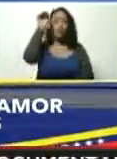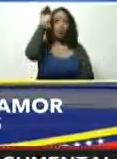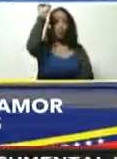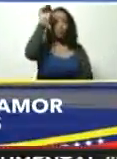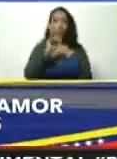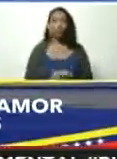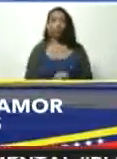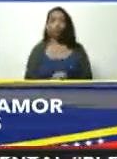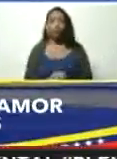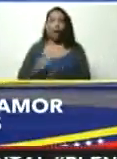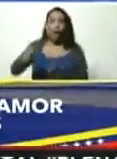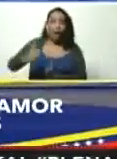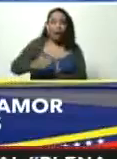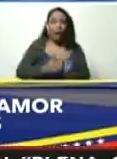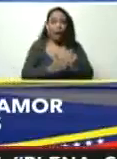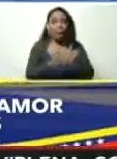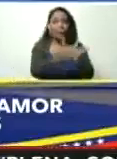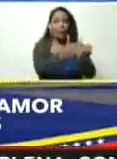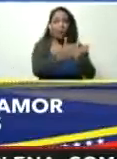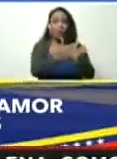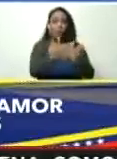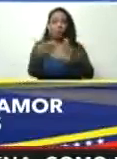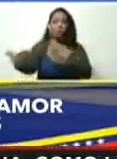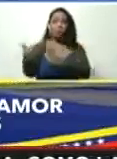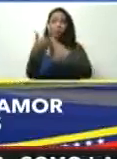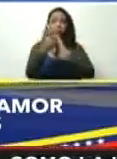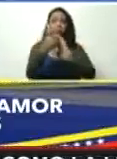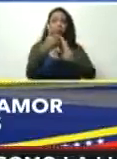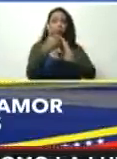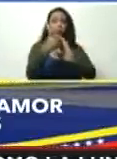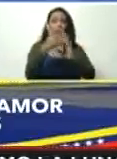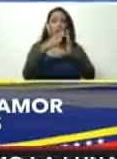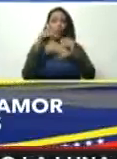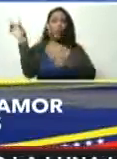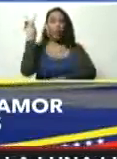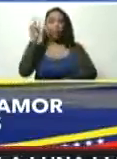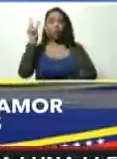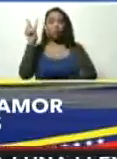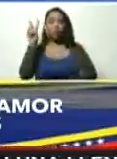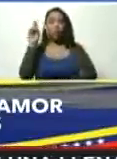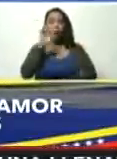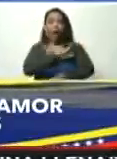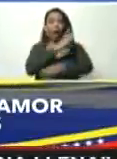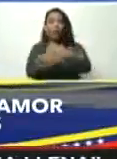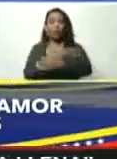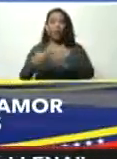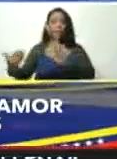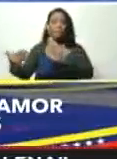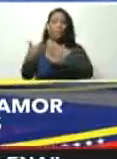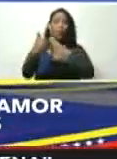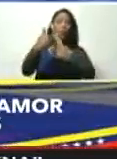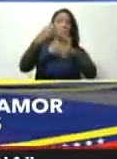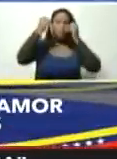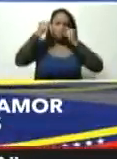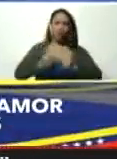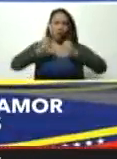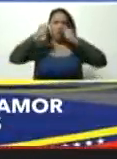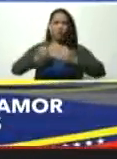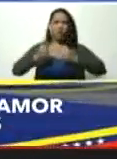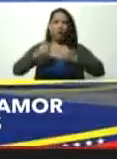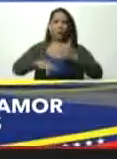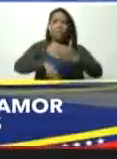El laberinto, se iban a dirigir sobre Venezuela todas las fuerzas que se han opuesto a este